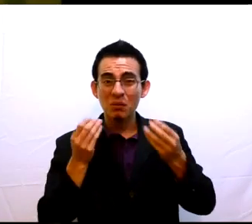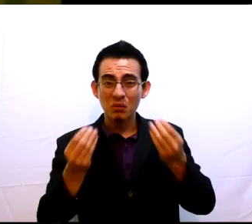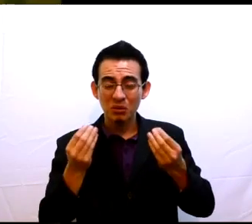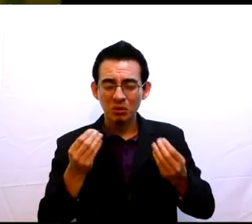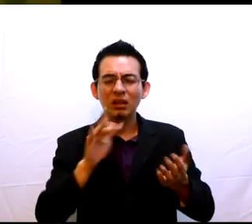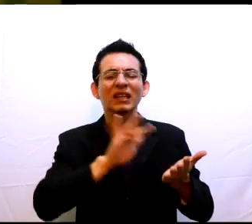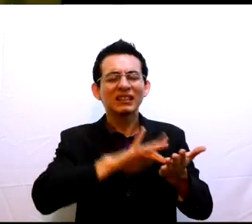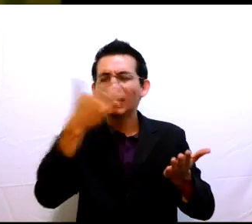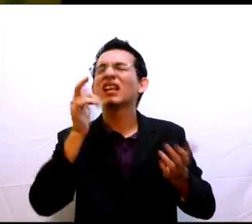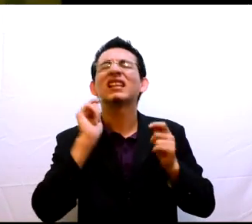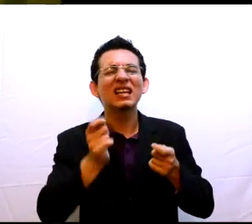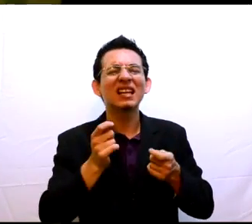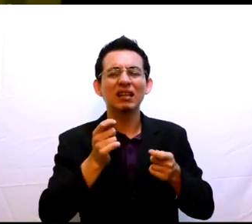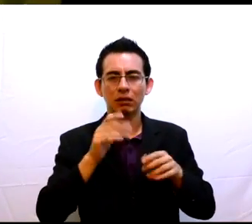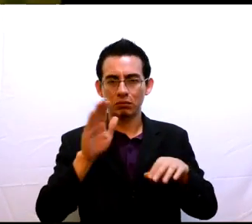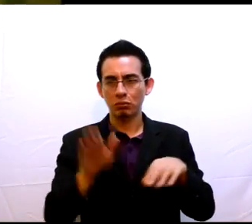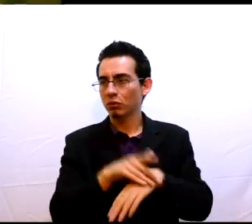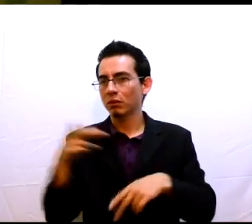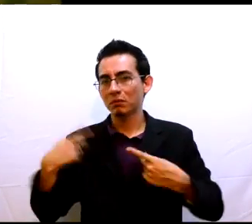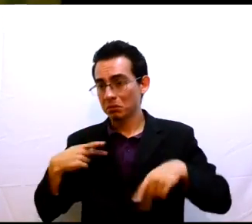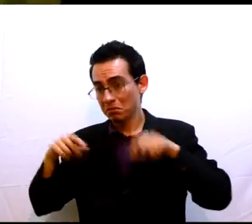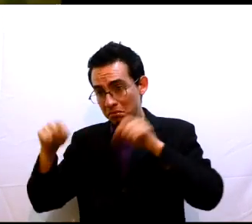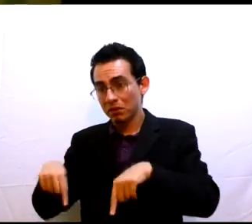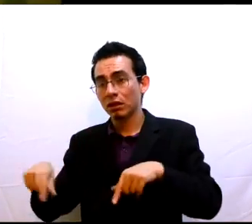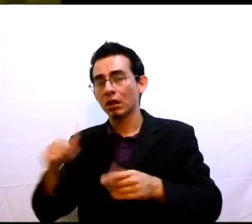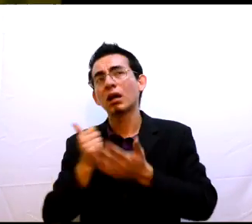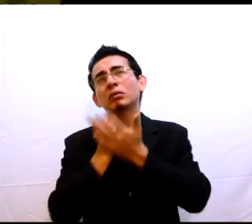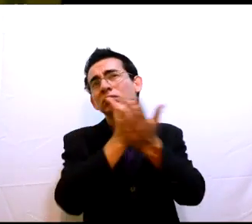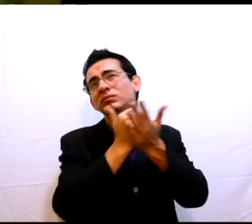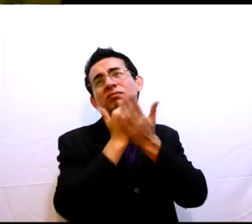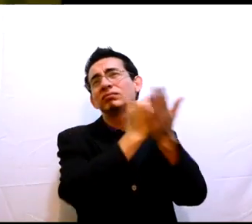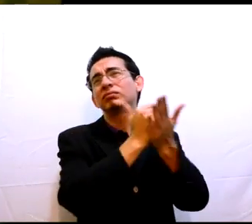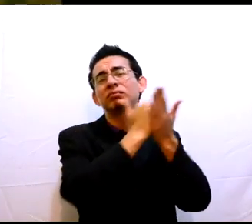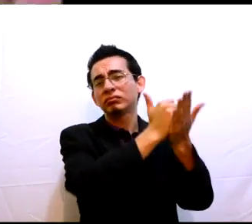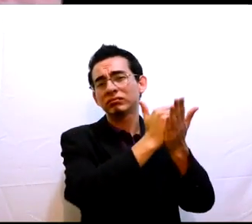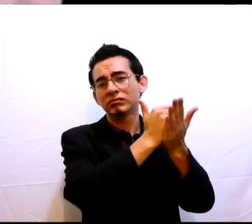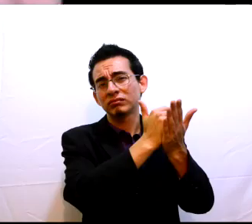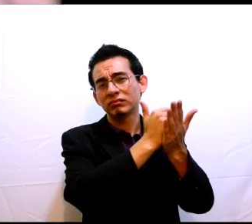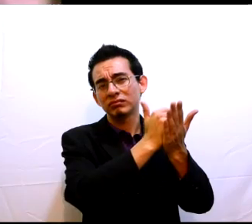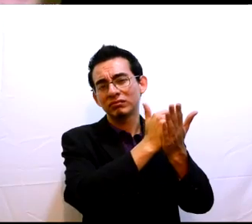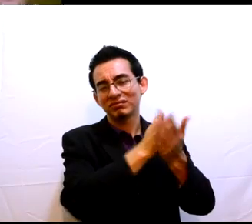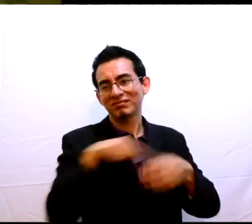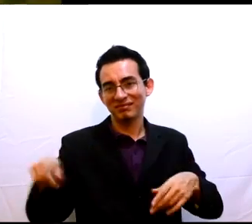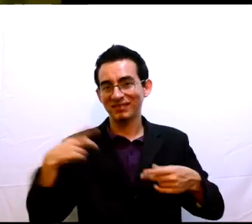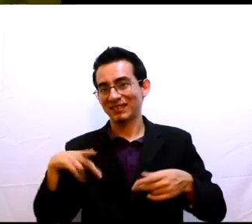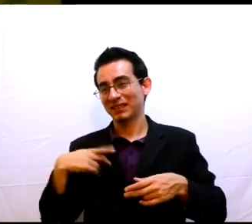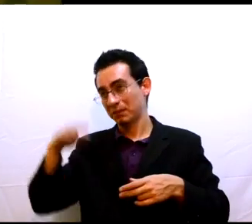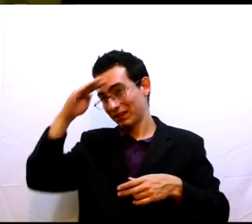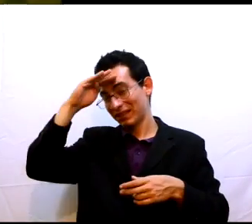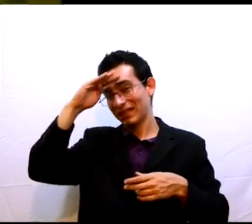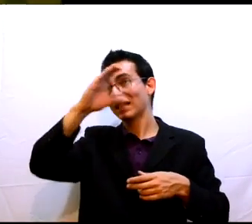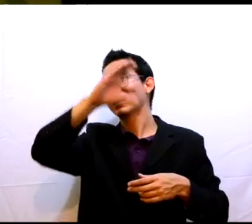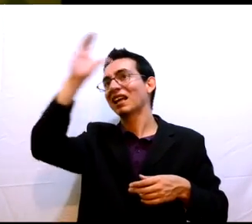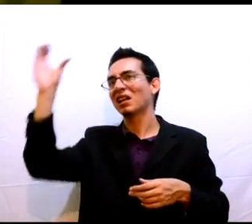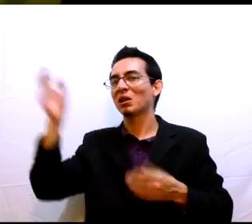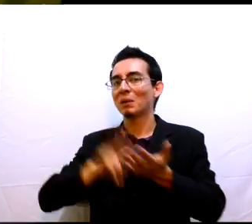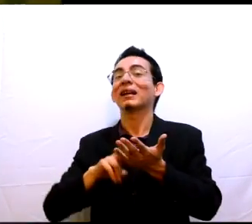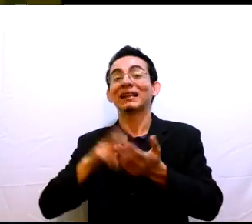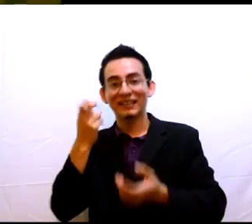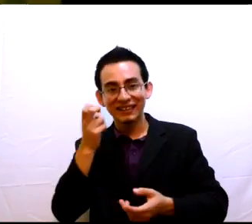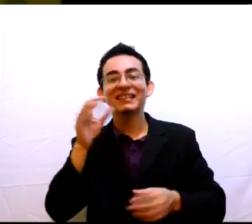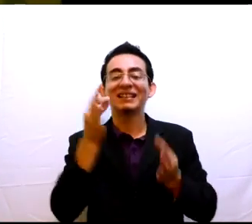gracias a tu fidelidad y a lo mejor otro gastará allá en el cielo sí pero no daba